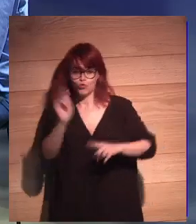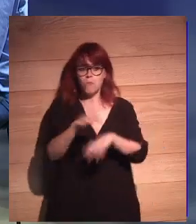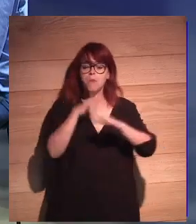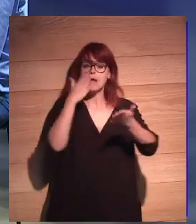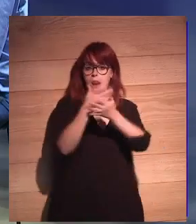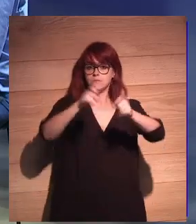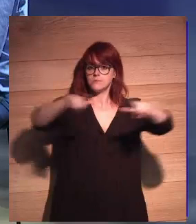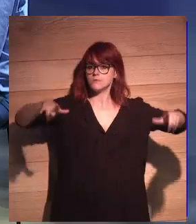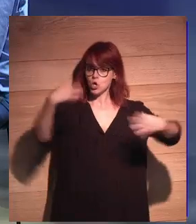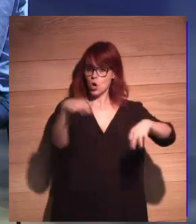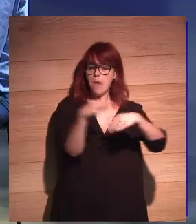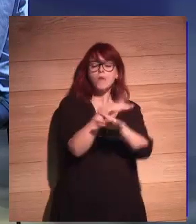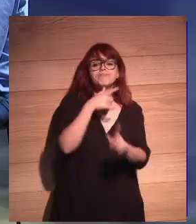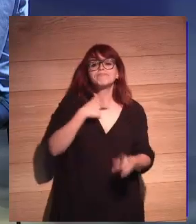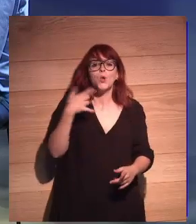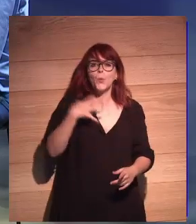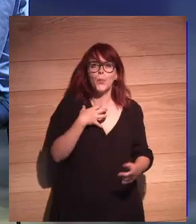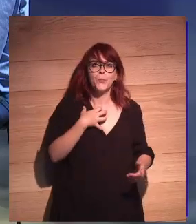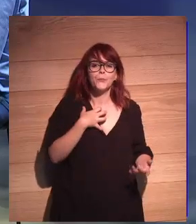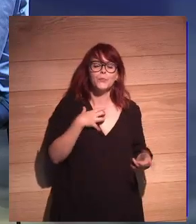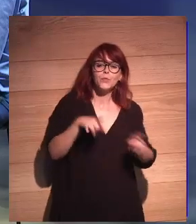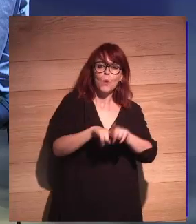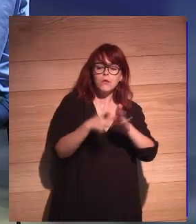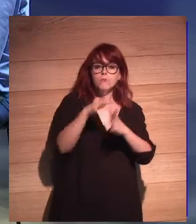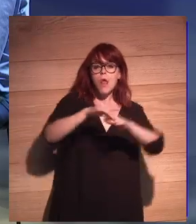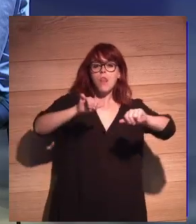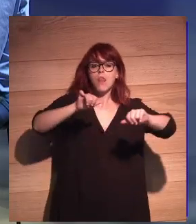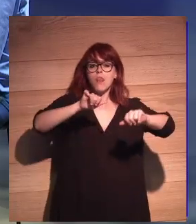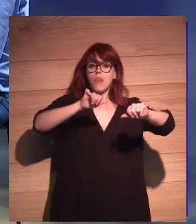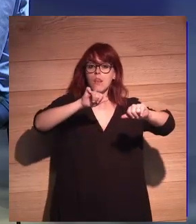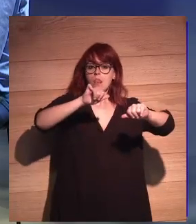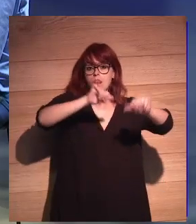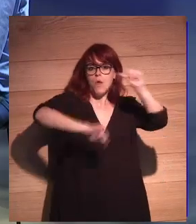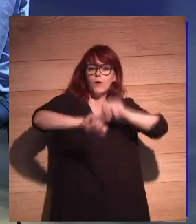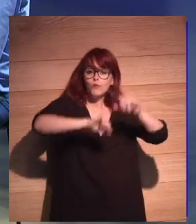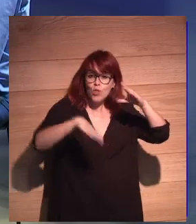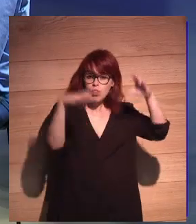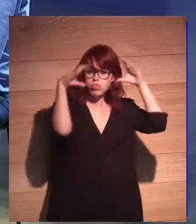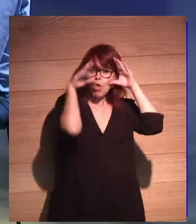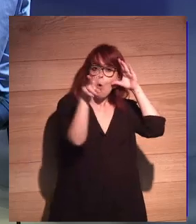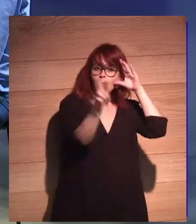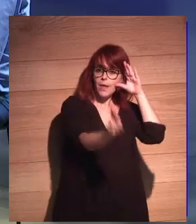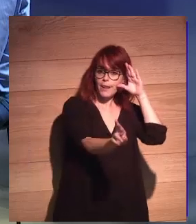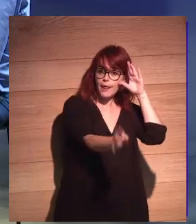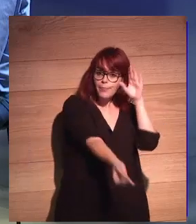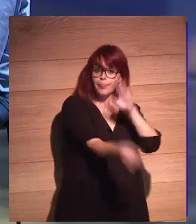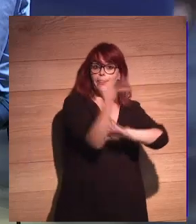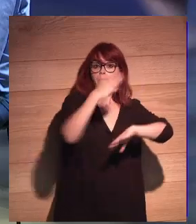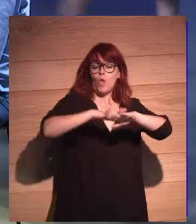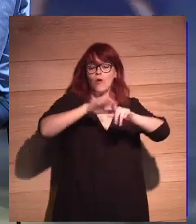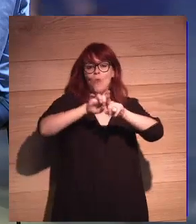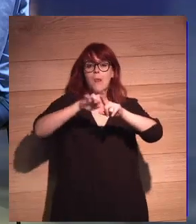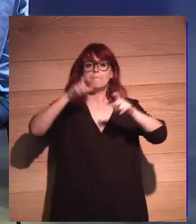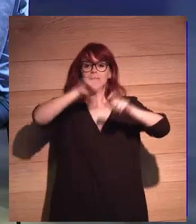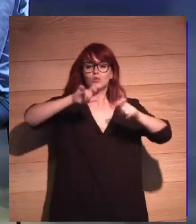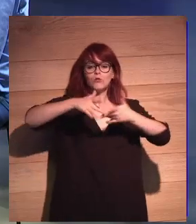normal, yo no puedo pretender crear un laboratorio de realidad virtual dando gafas a todo el mundo en